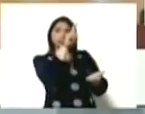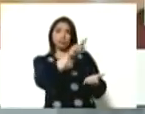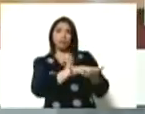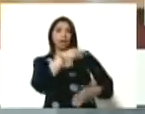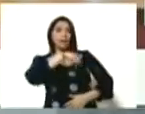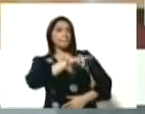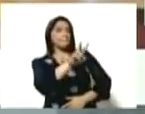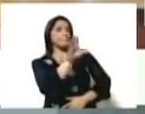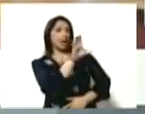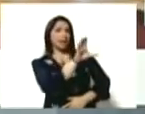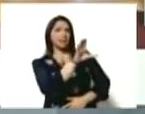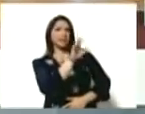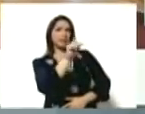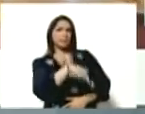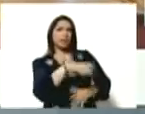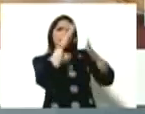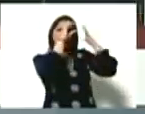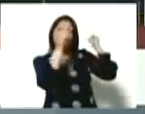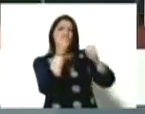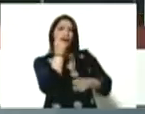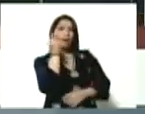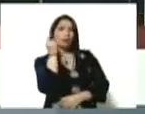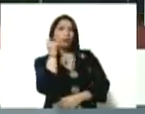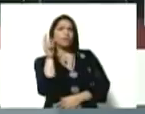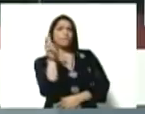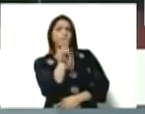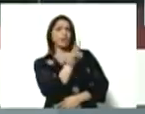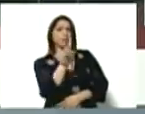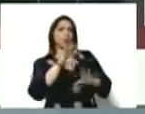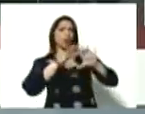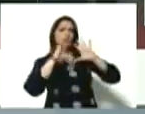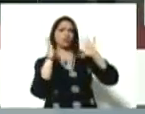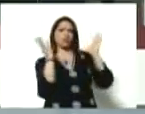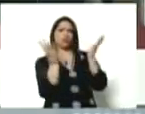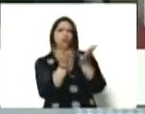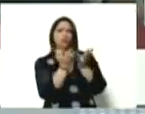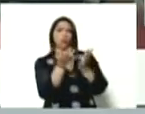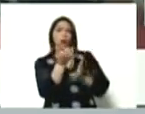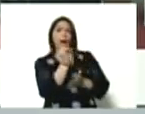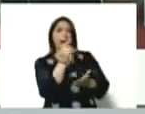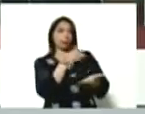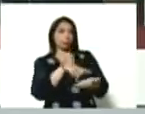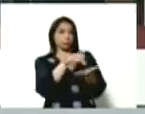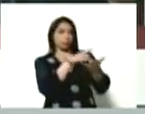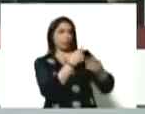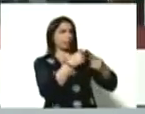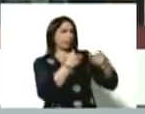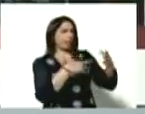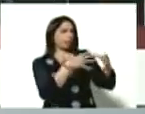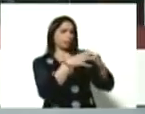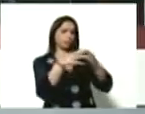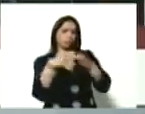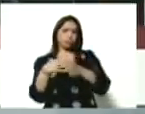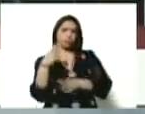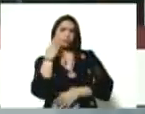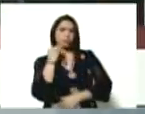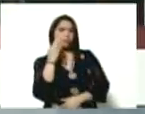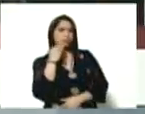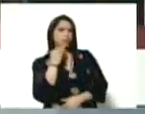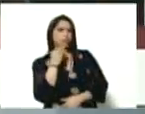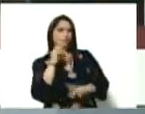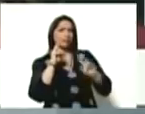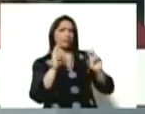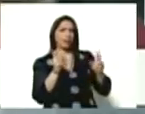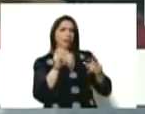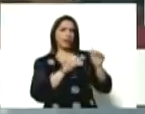país, estaban presentes embajadores y embajadoras de Venezuela en el mundo, estaban presentes distintas organizaciones expertas en materia